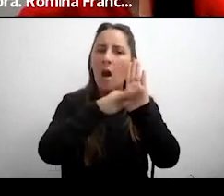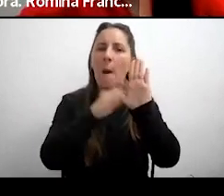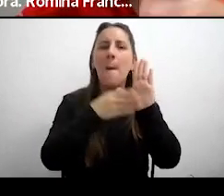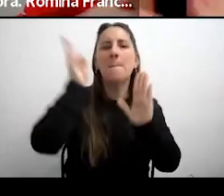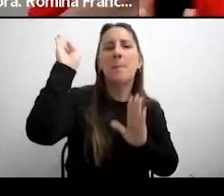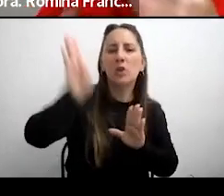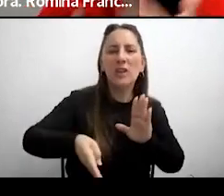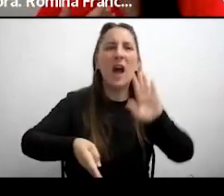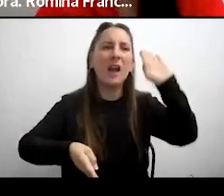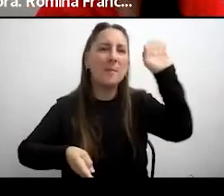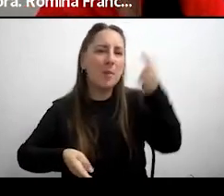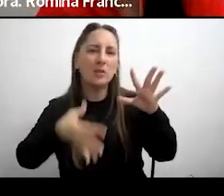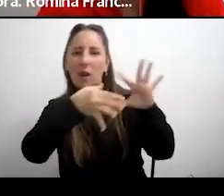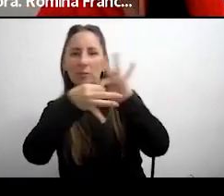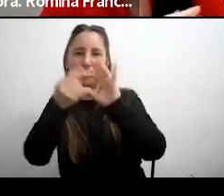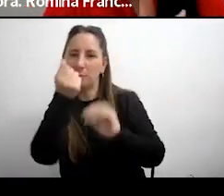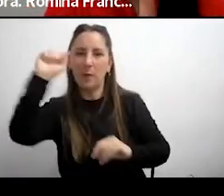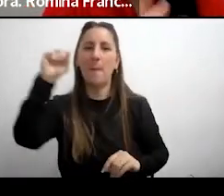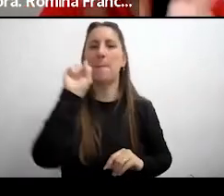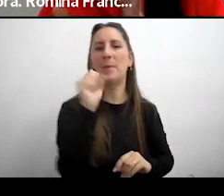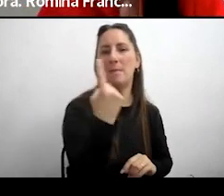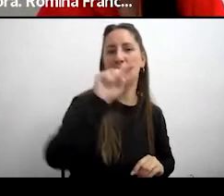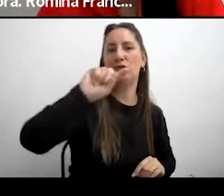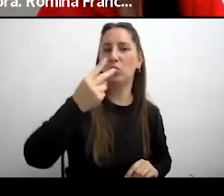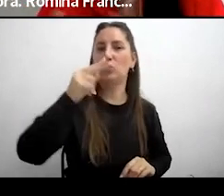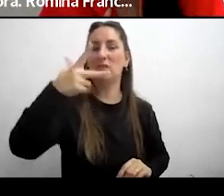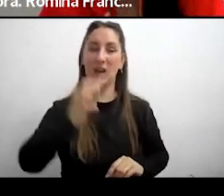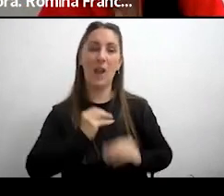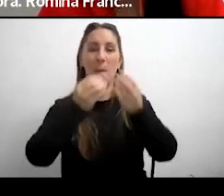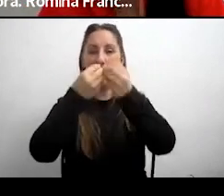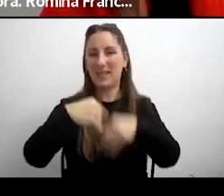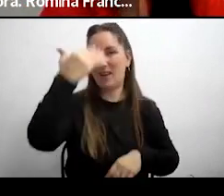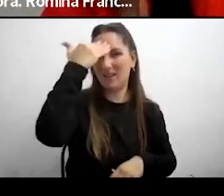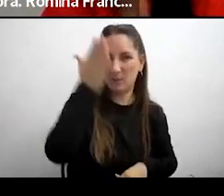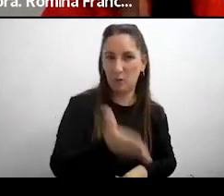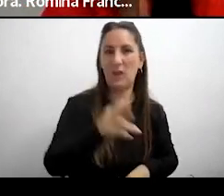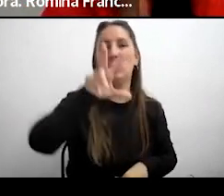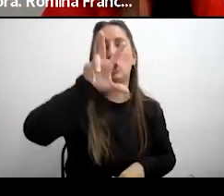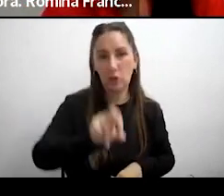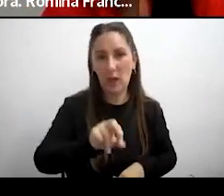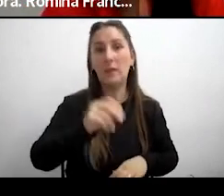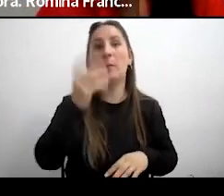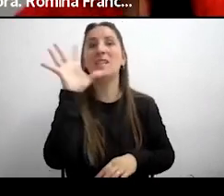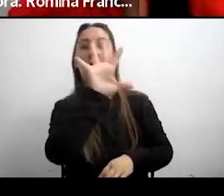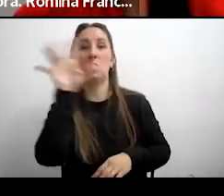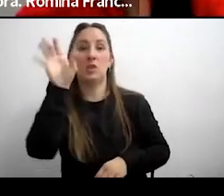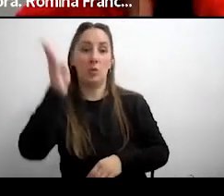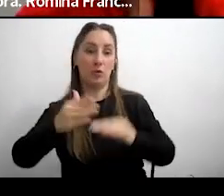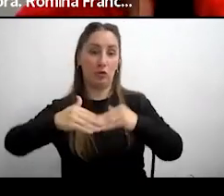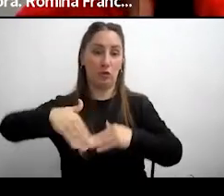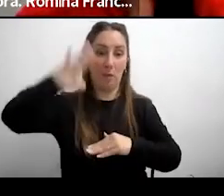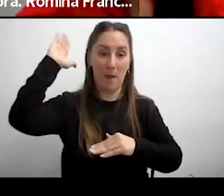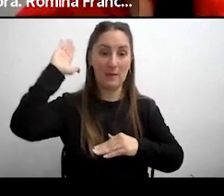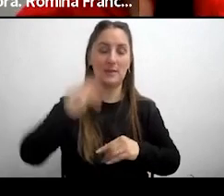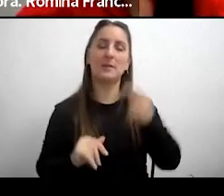porcentajes de inflación, primero, segundo, tercer año, arrancaba en un 15%, un 30% y después más del 55%, pero